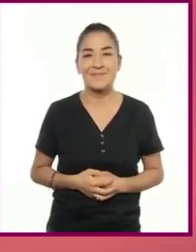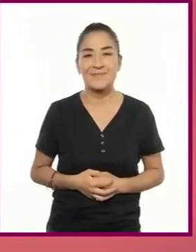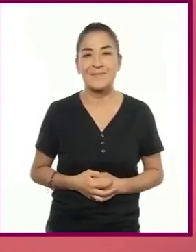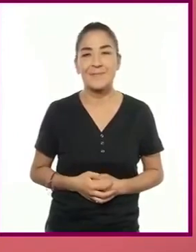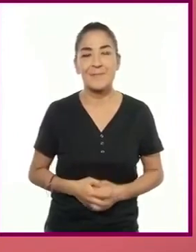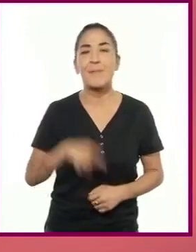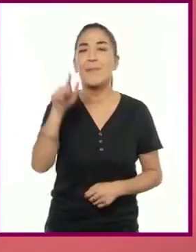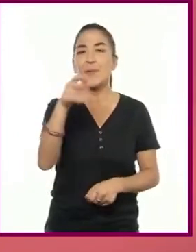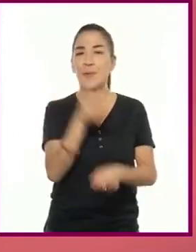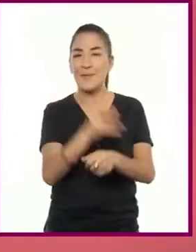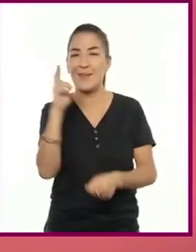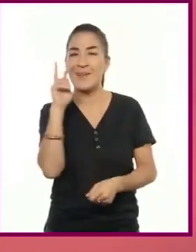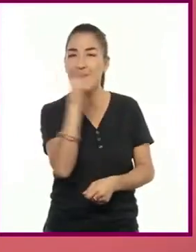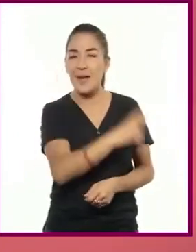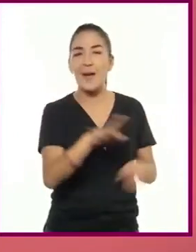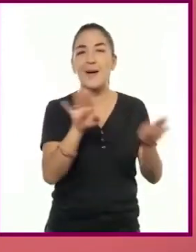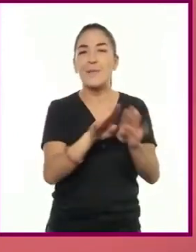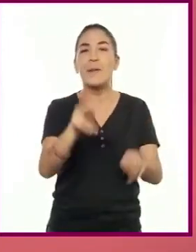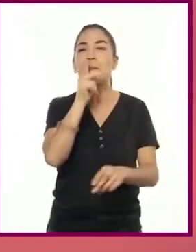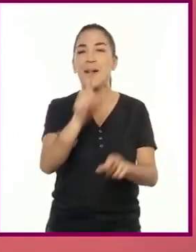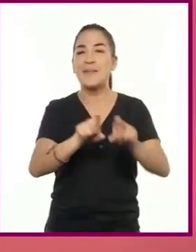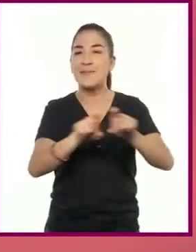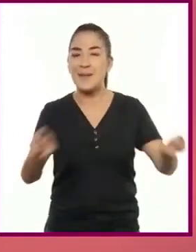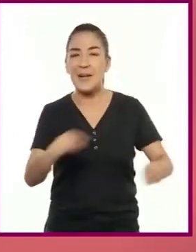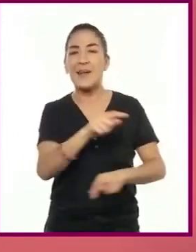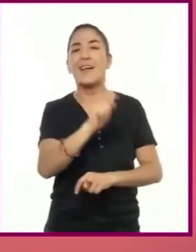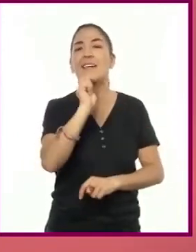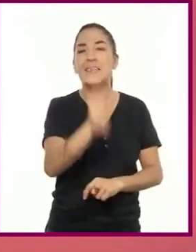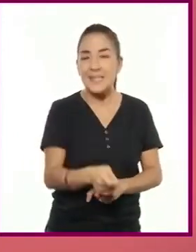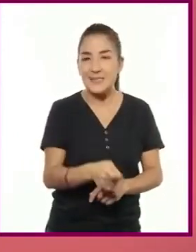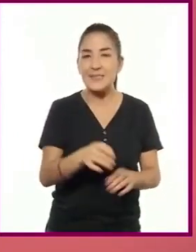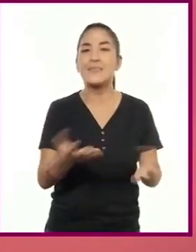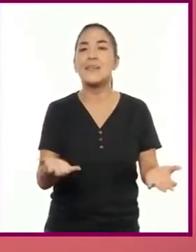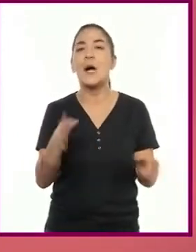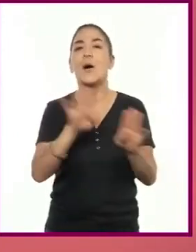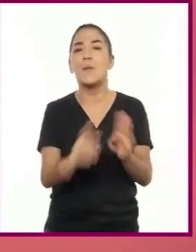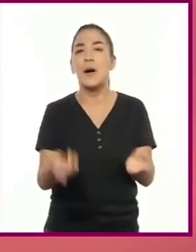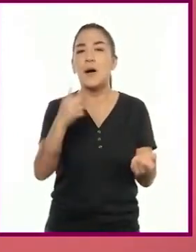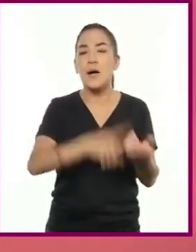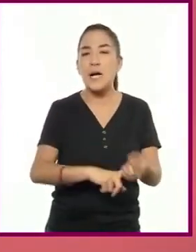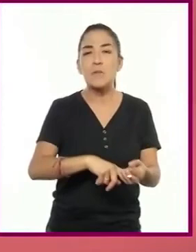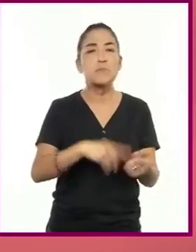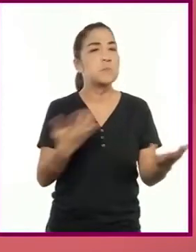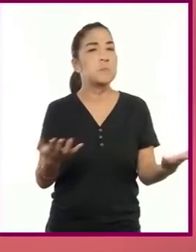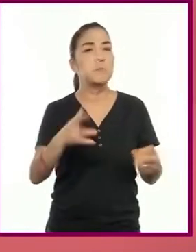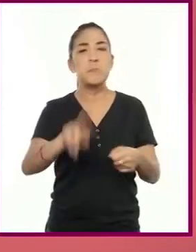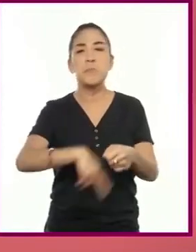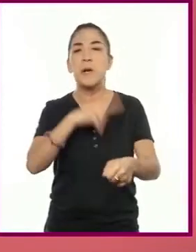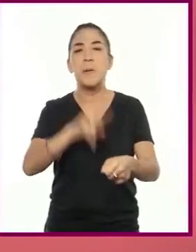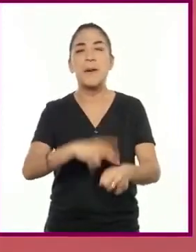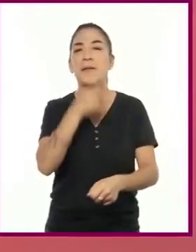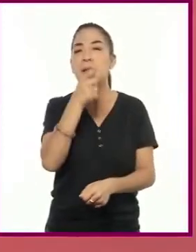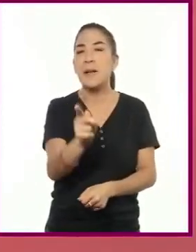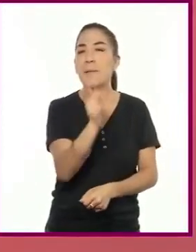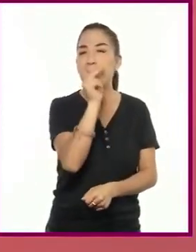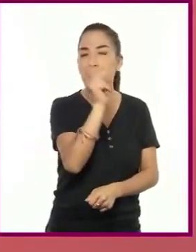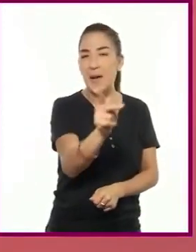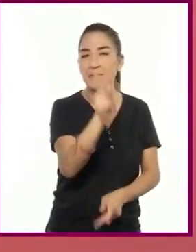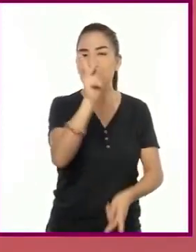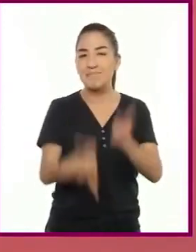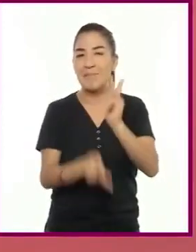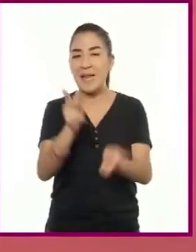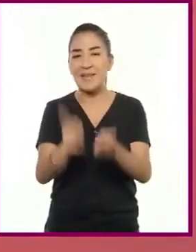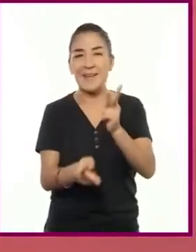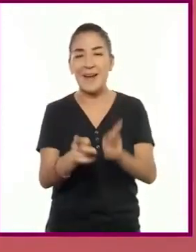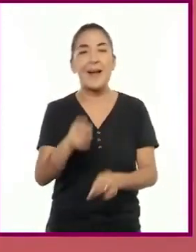pueden observar, en los textos dialogados está presente la naturalidad de la palabra hablada.